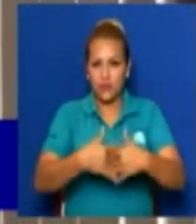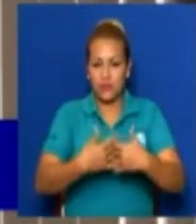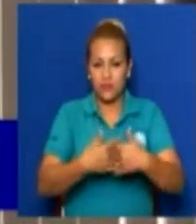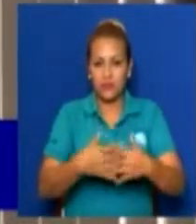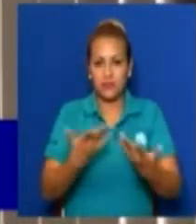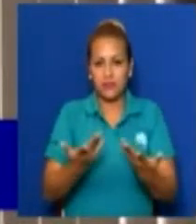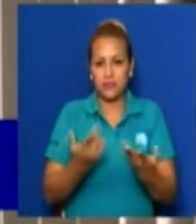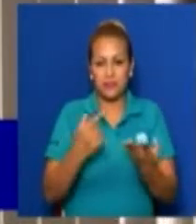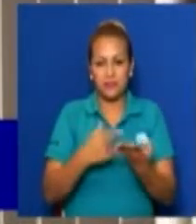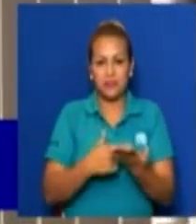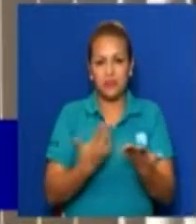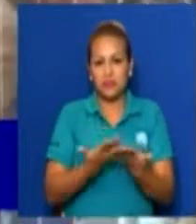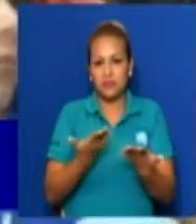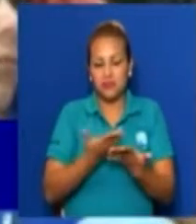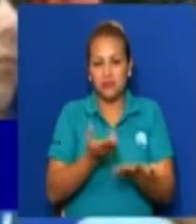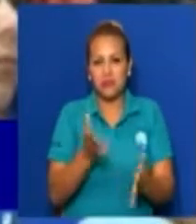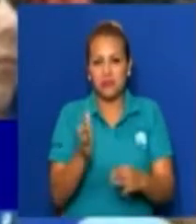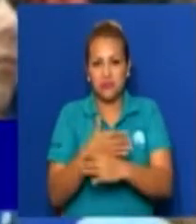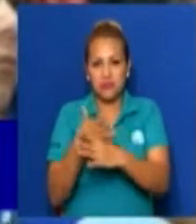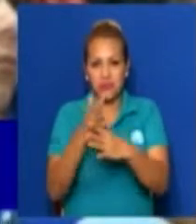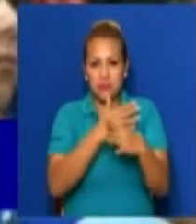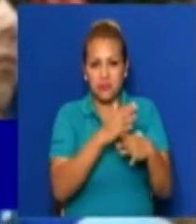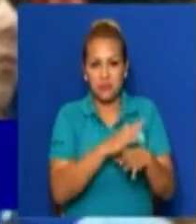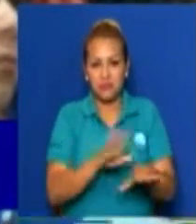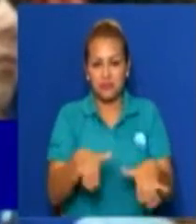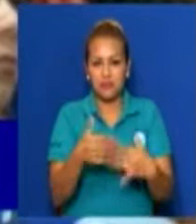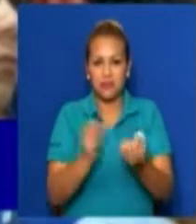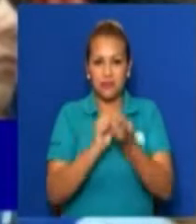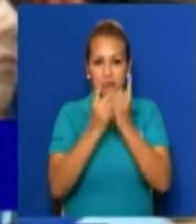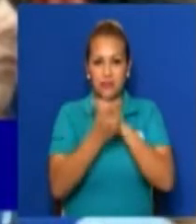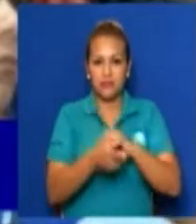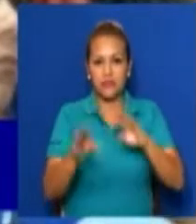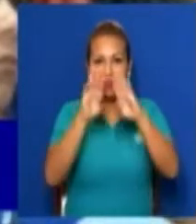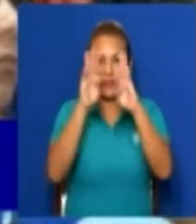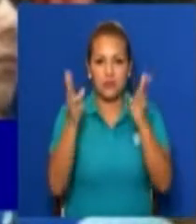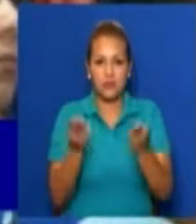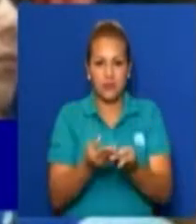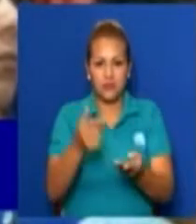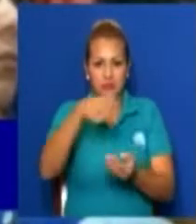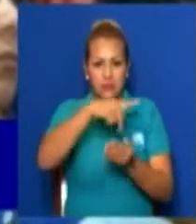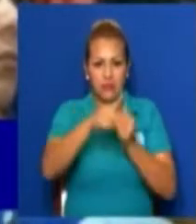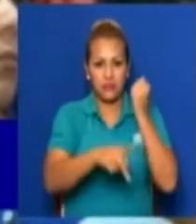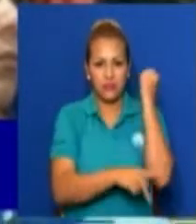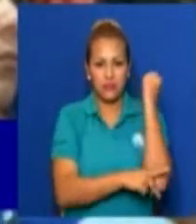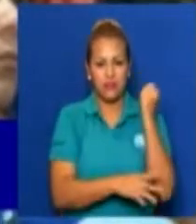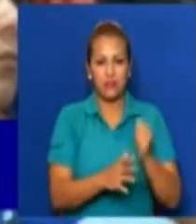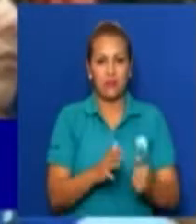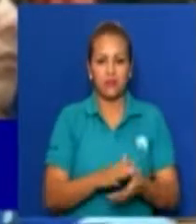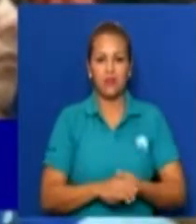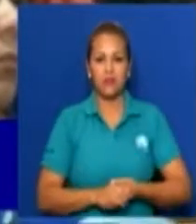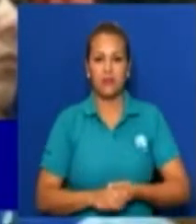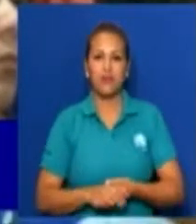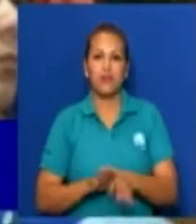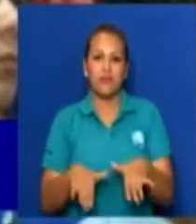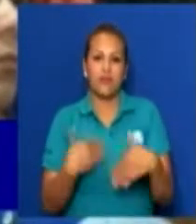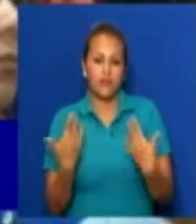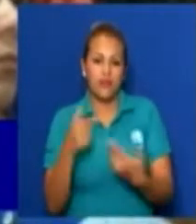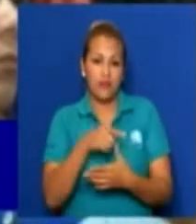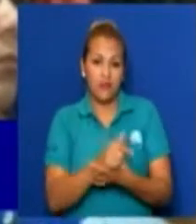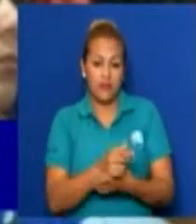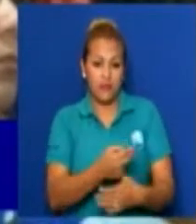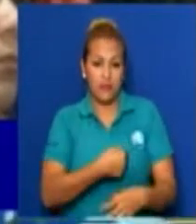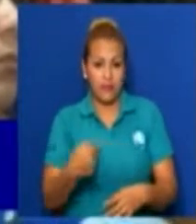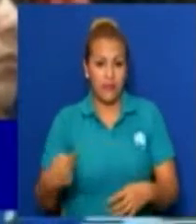como artífice de la transformación del país. Esa es la conceptualización que le da el